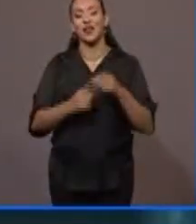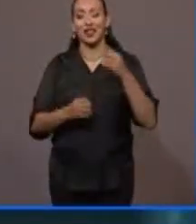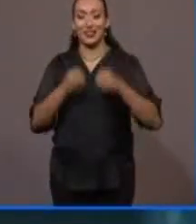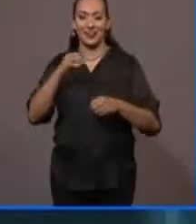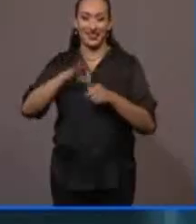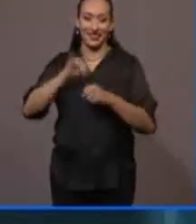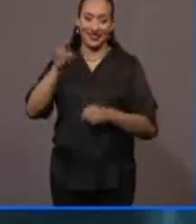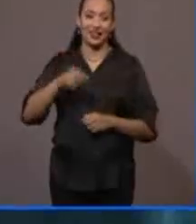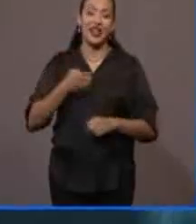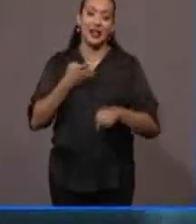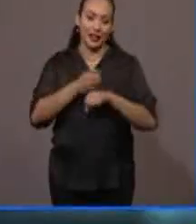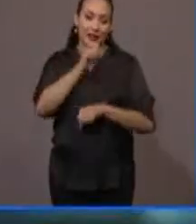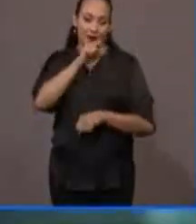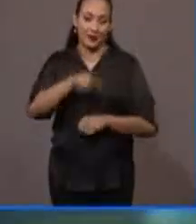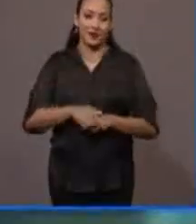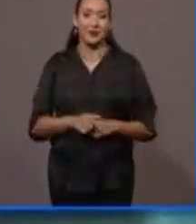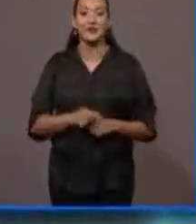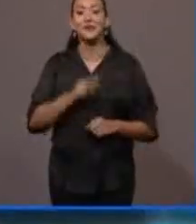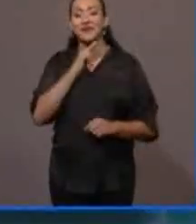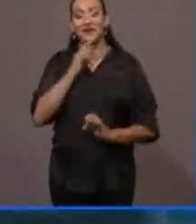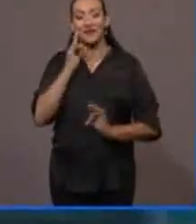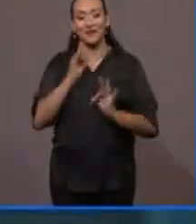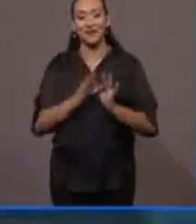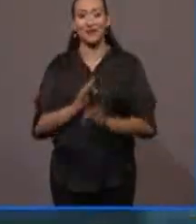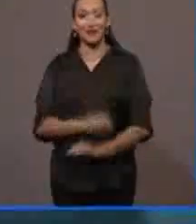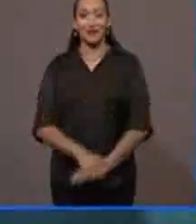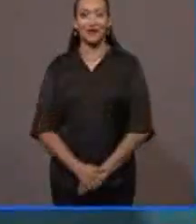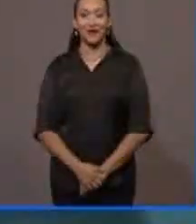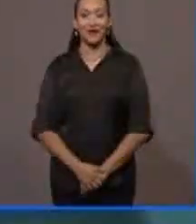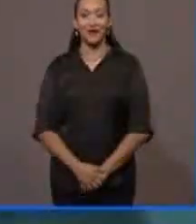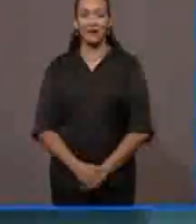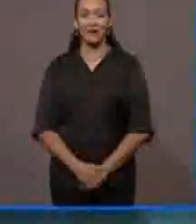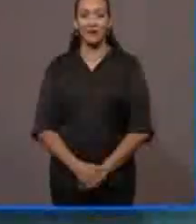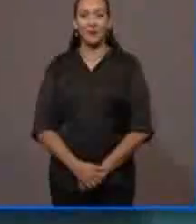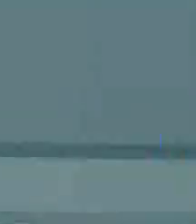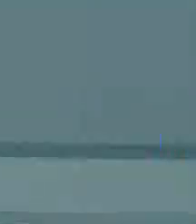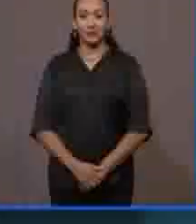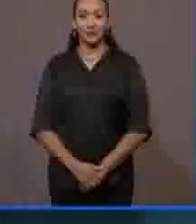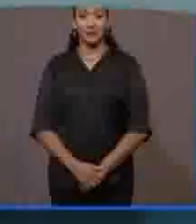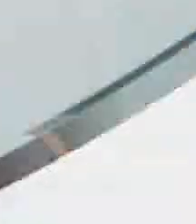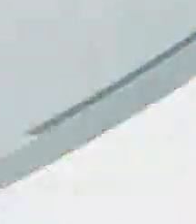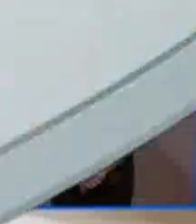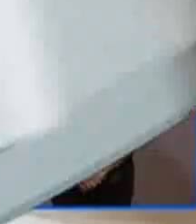del Estado. Para el canal del Poder Judicial de la Federación, Jesús Daza.